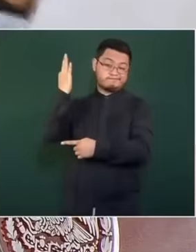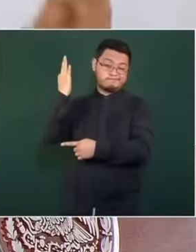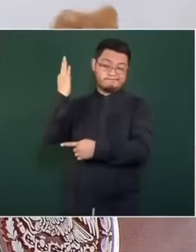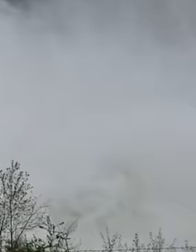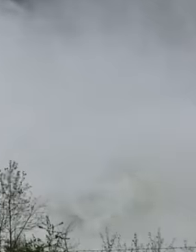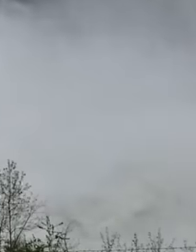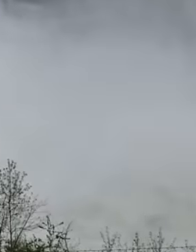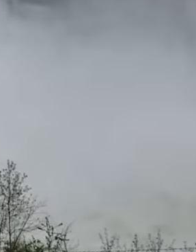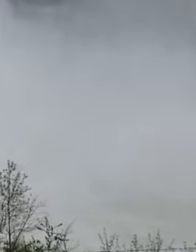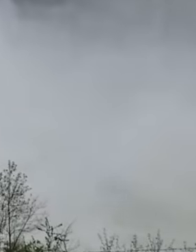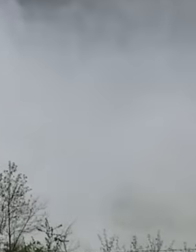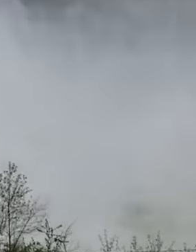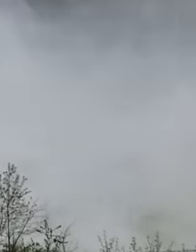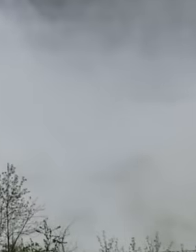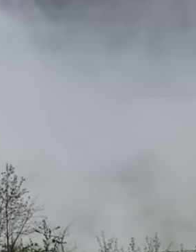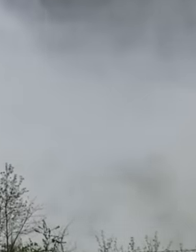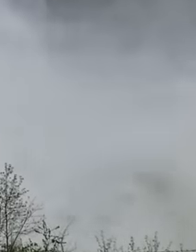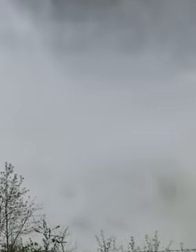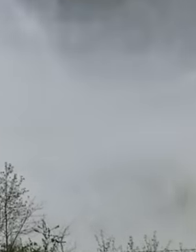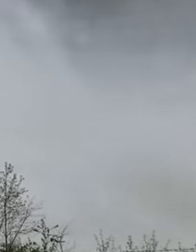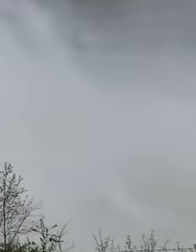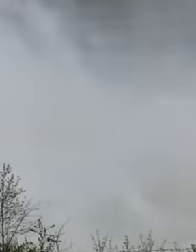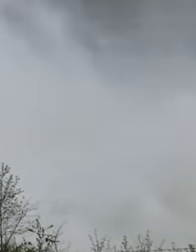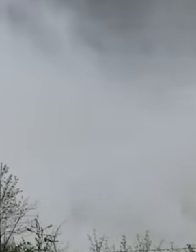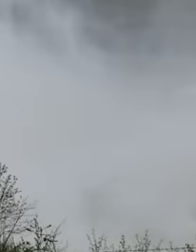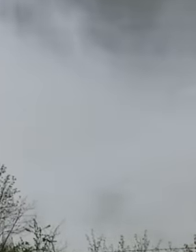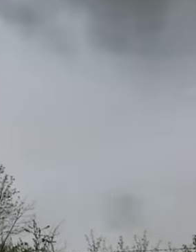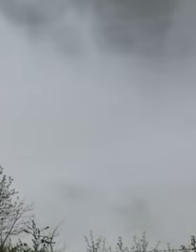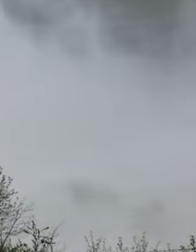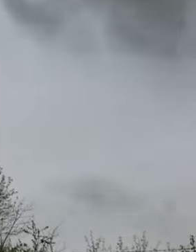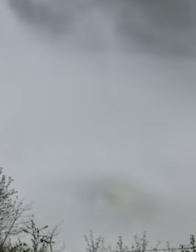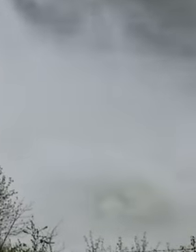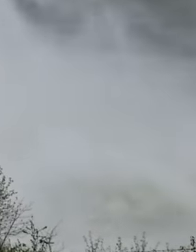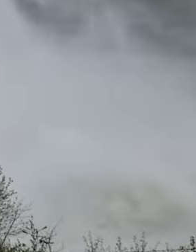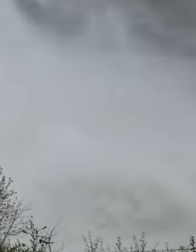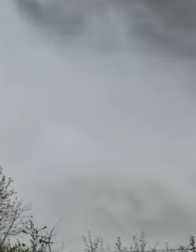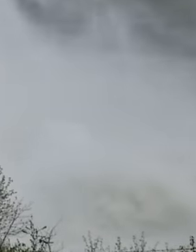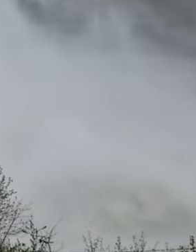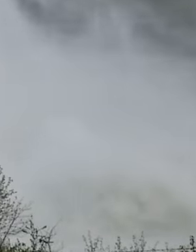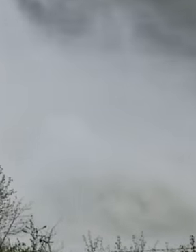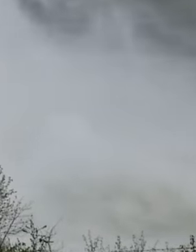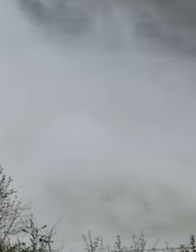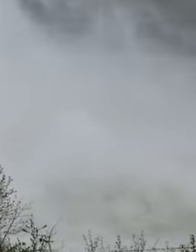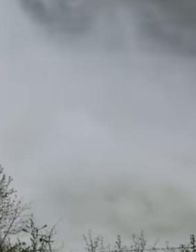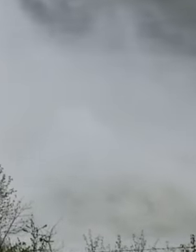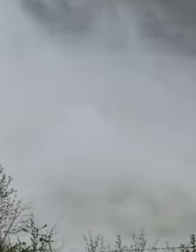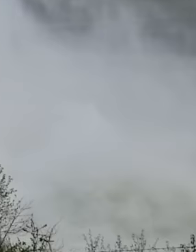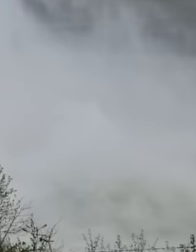las hidroeléctricas, y ese gasto